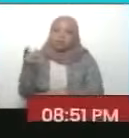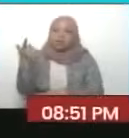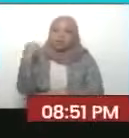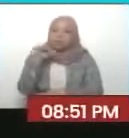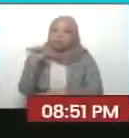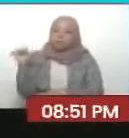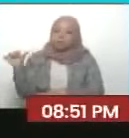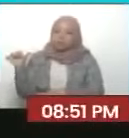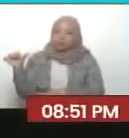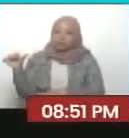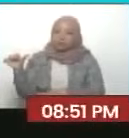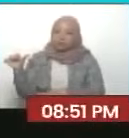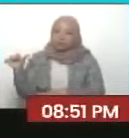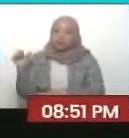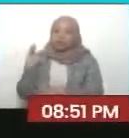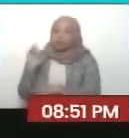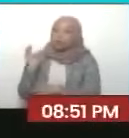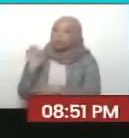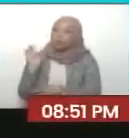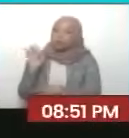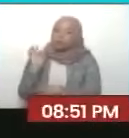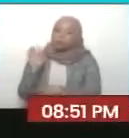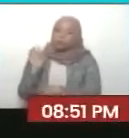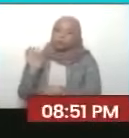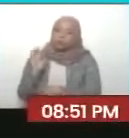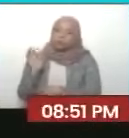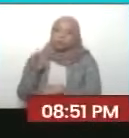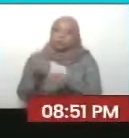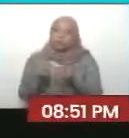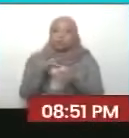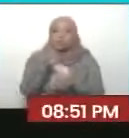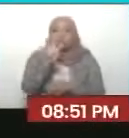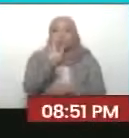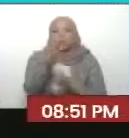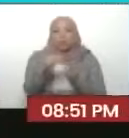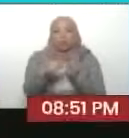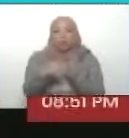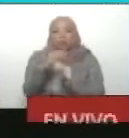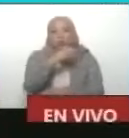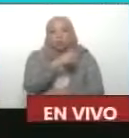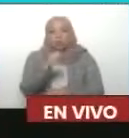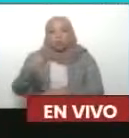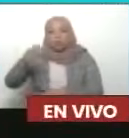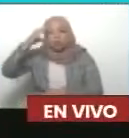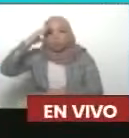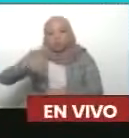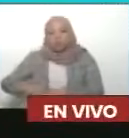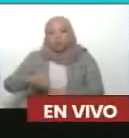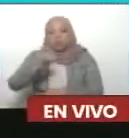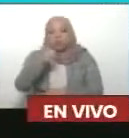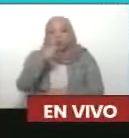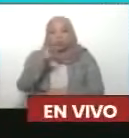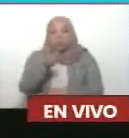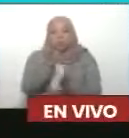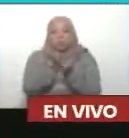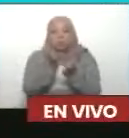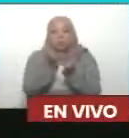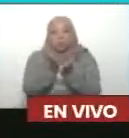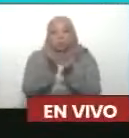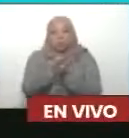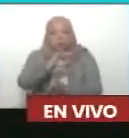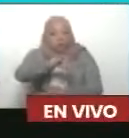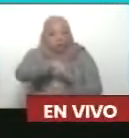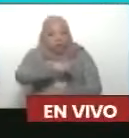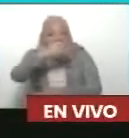pasada hice una conferencia con todos los 4.500 cadetes de las 12 academias militares de Venezuela, la Universidad